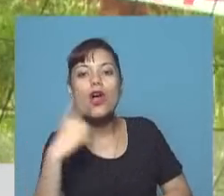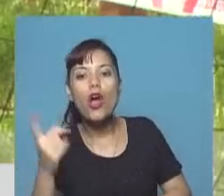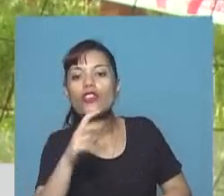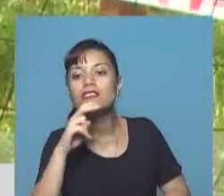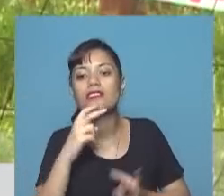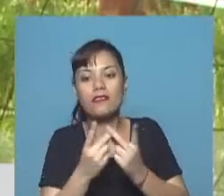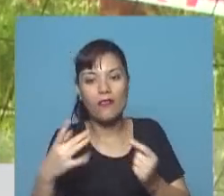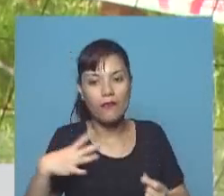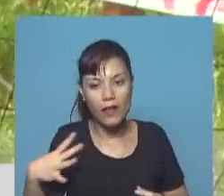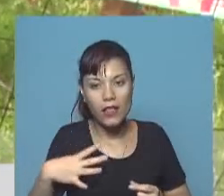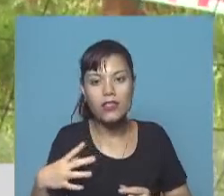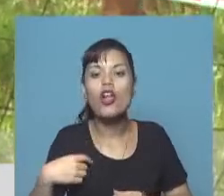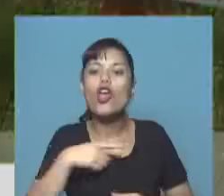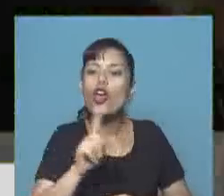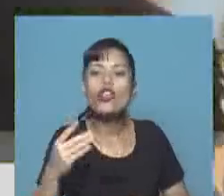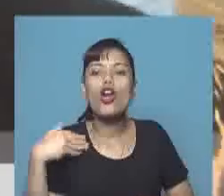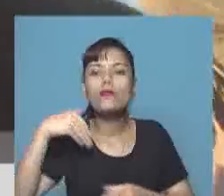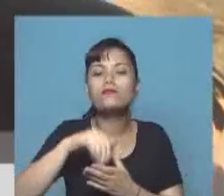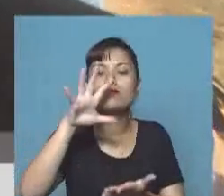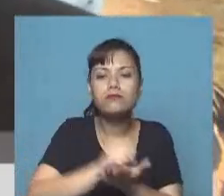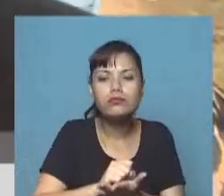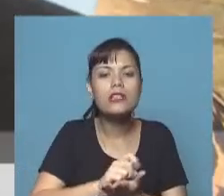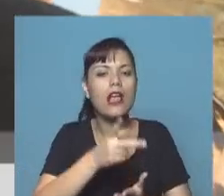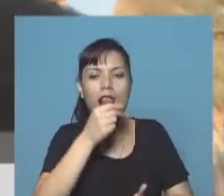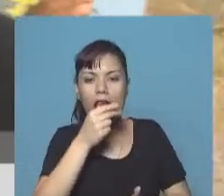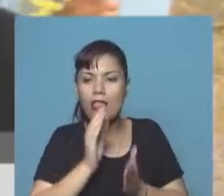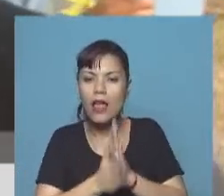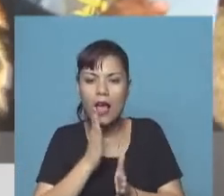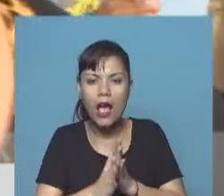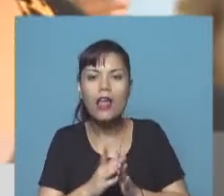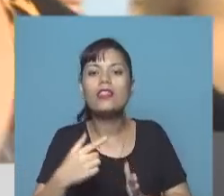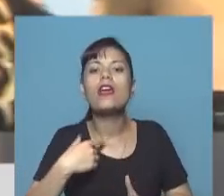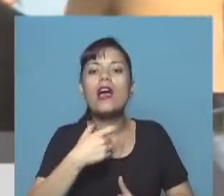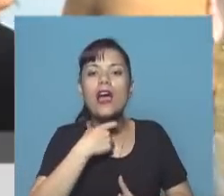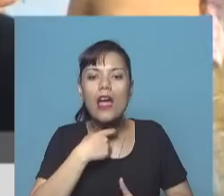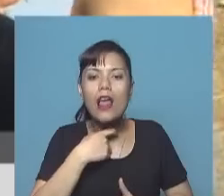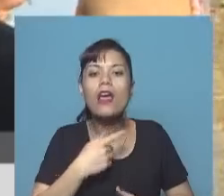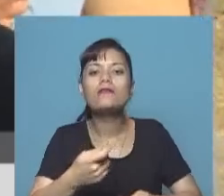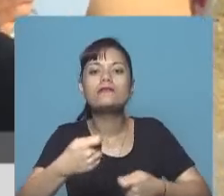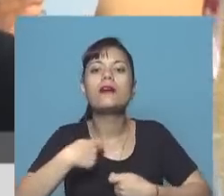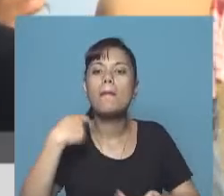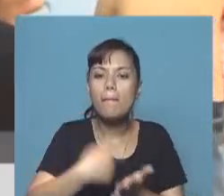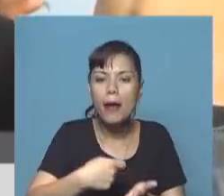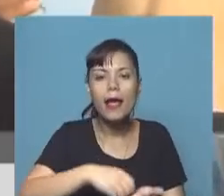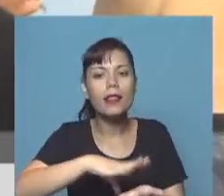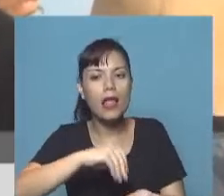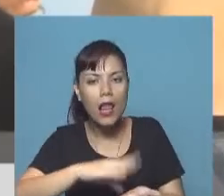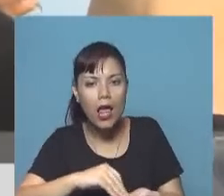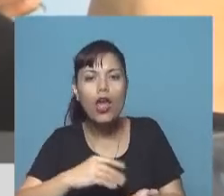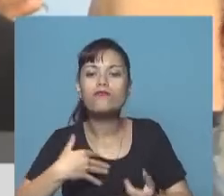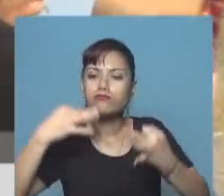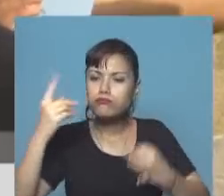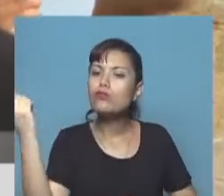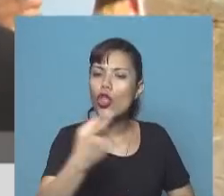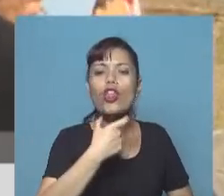sin terminar. Nosotros no vinimos a usurpar ni a tomar nada gratis. Lo que queremos es que nos den a pagar los terrenos. Estamos